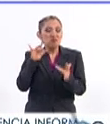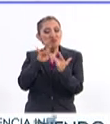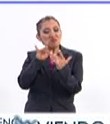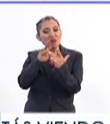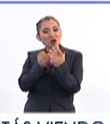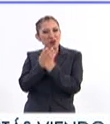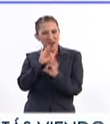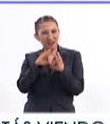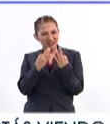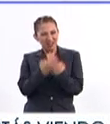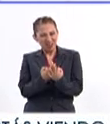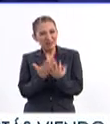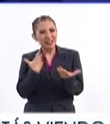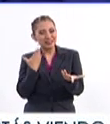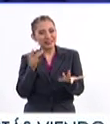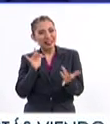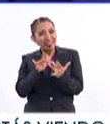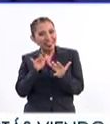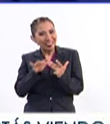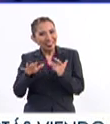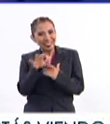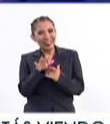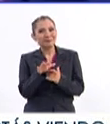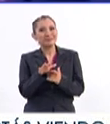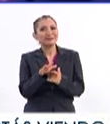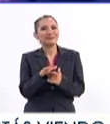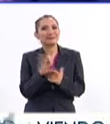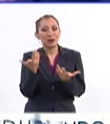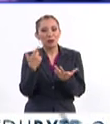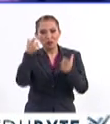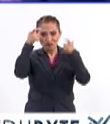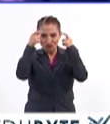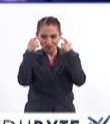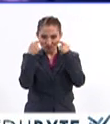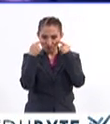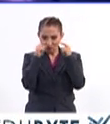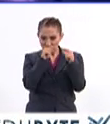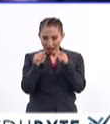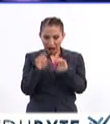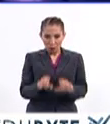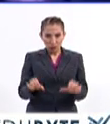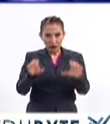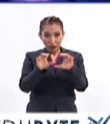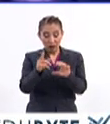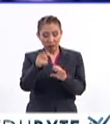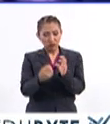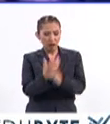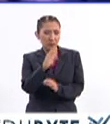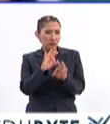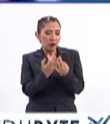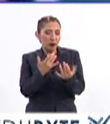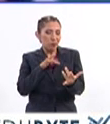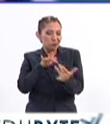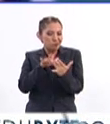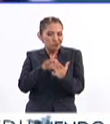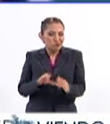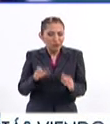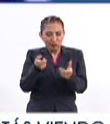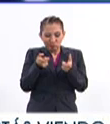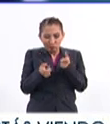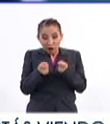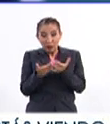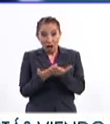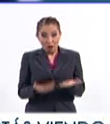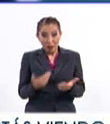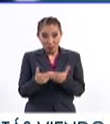nuevas formas de periféricos que se utilizan para equipos de cómputo. Es una nueva manera de interactuar con los dispositivos